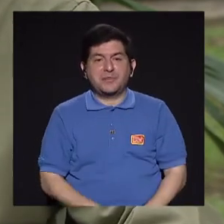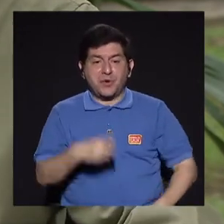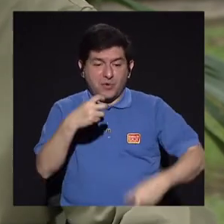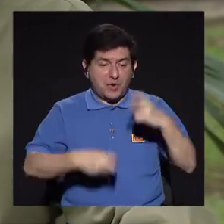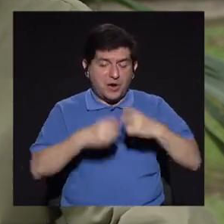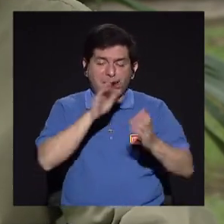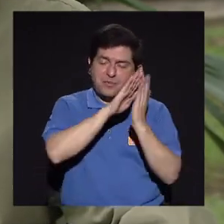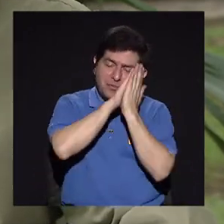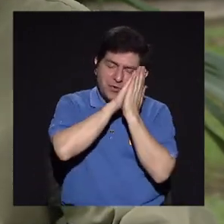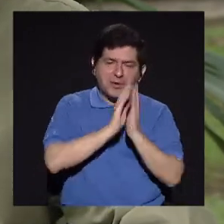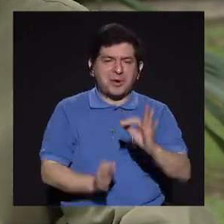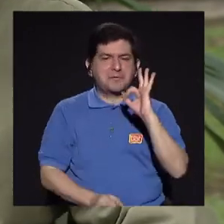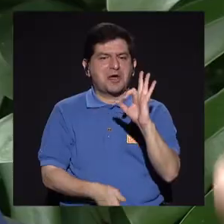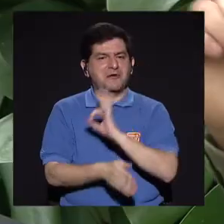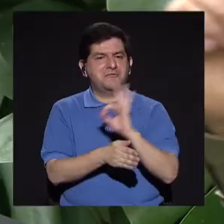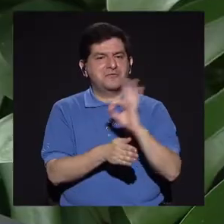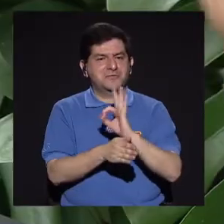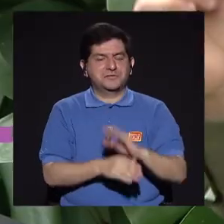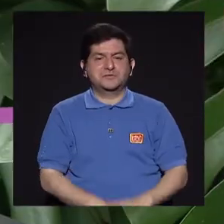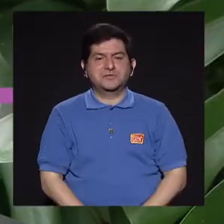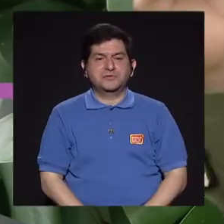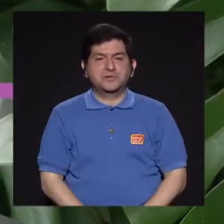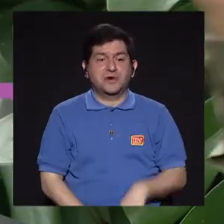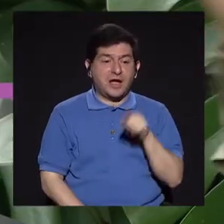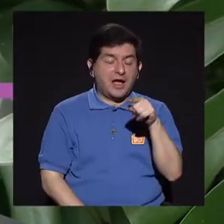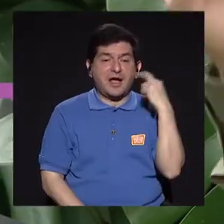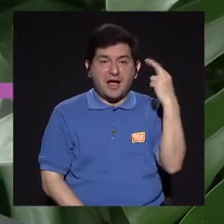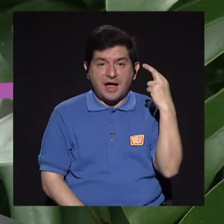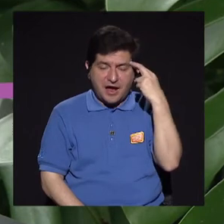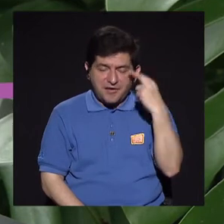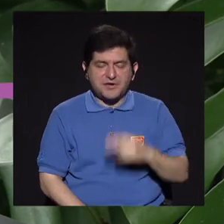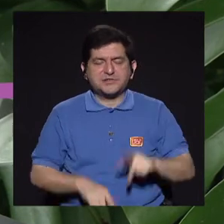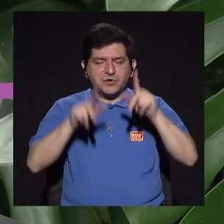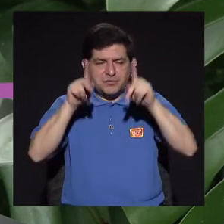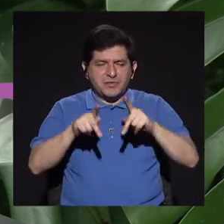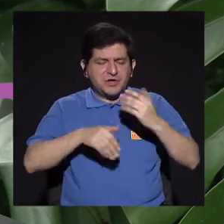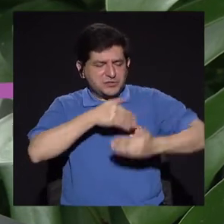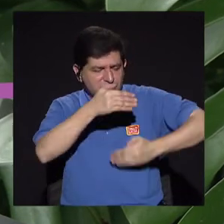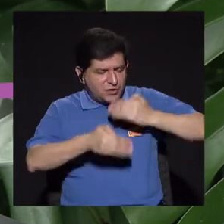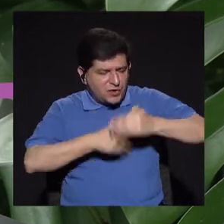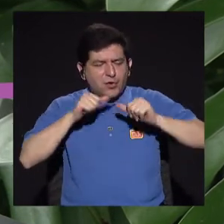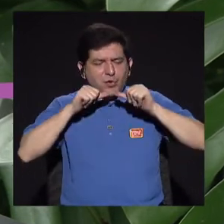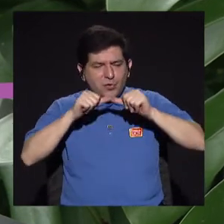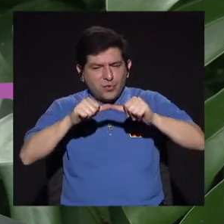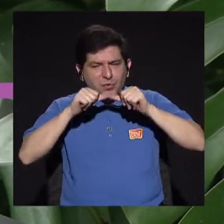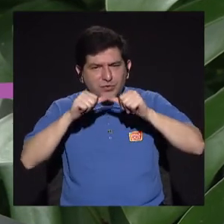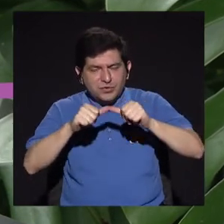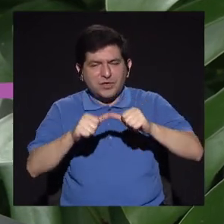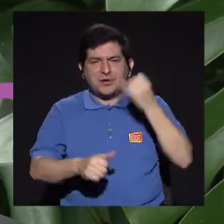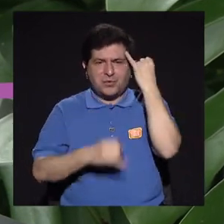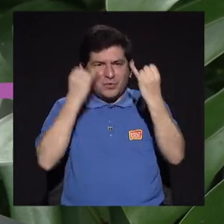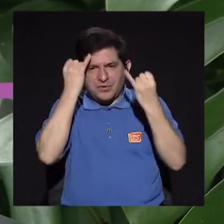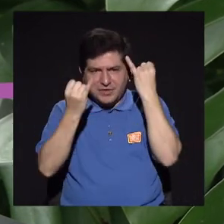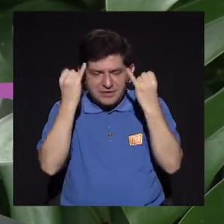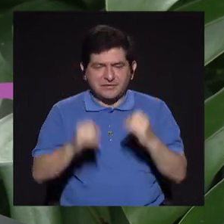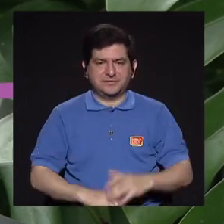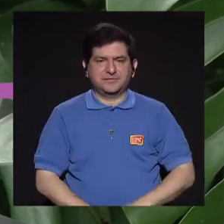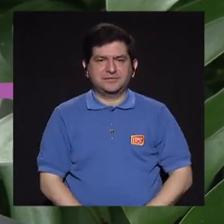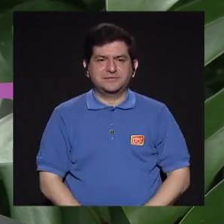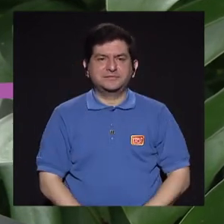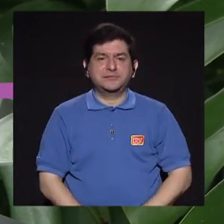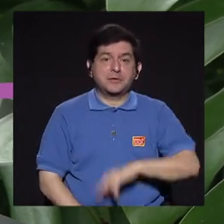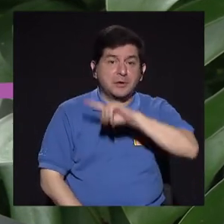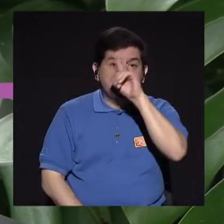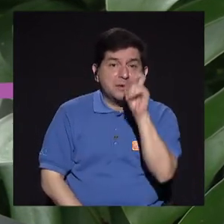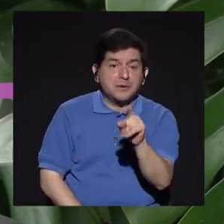del sueño suele funcionar muy bien. ¿Cuándo se debe, disculpa, a ciclos rumiativos que tiene la persona? Me gustaría ahora profundizar también, don Boris, en cuanto a